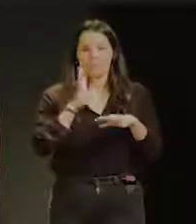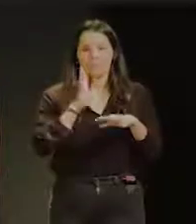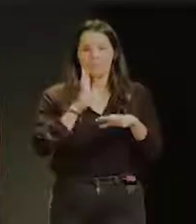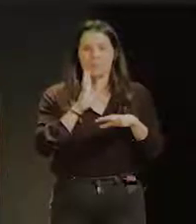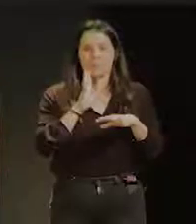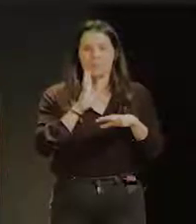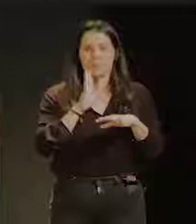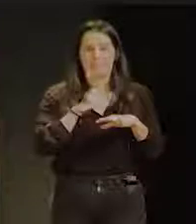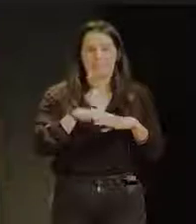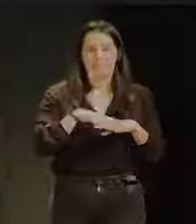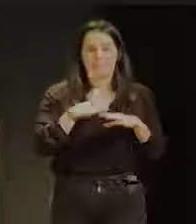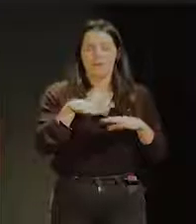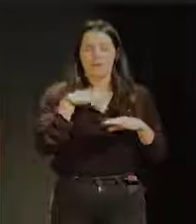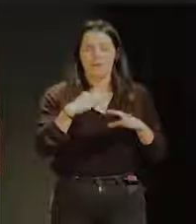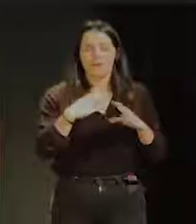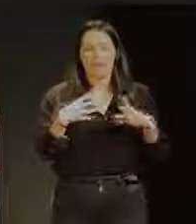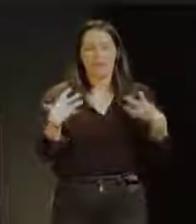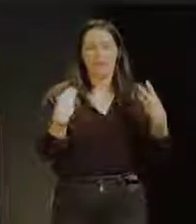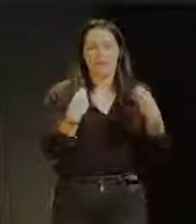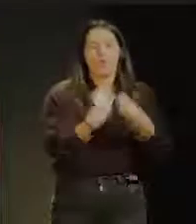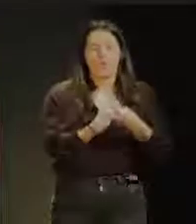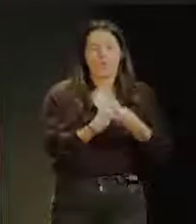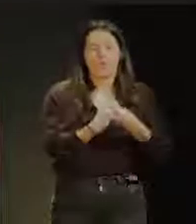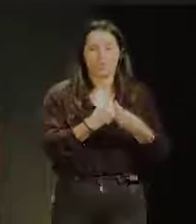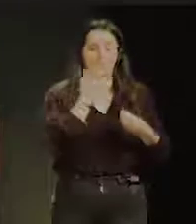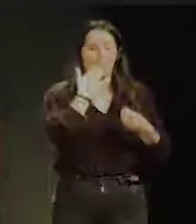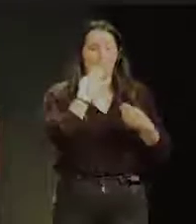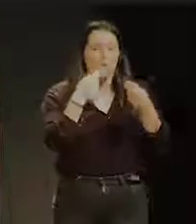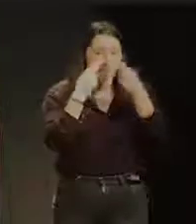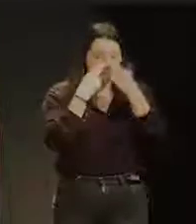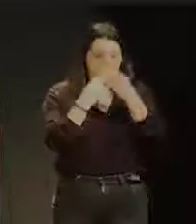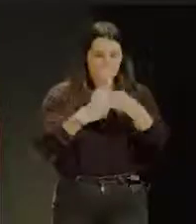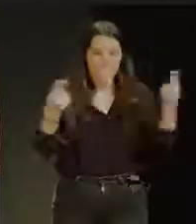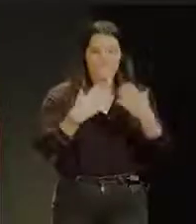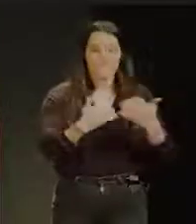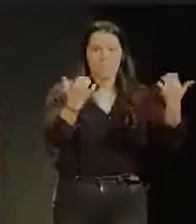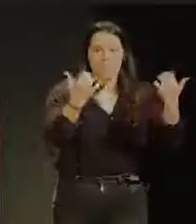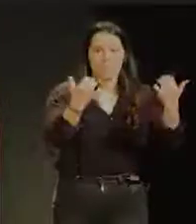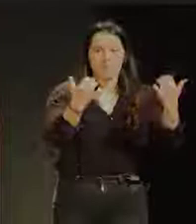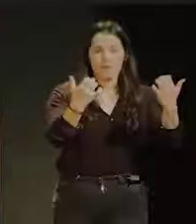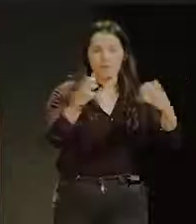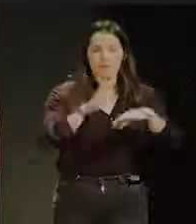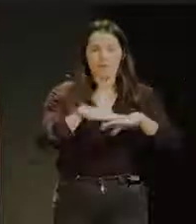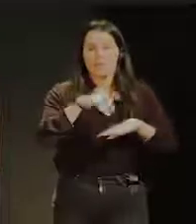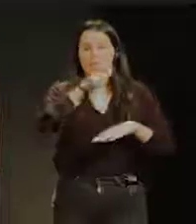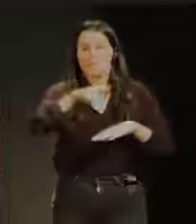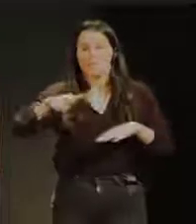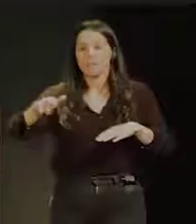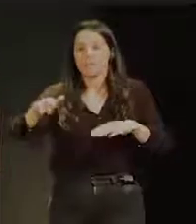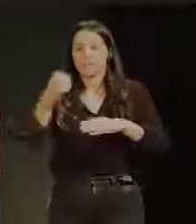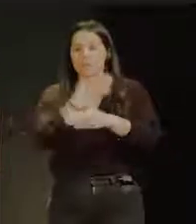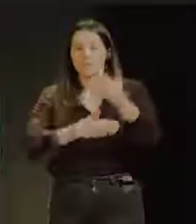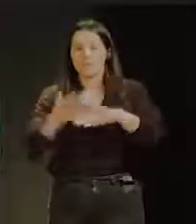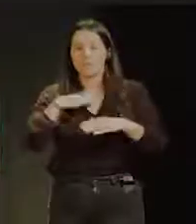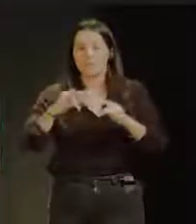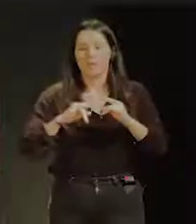y públicos, o sea, colectivos de personas con discapacidad que puedan acudir como públicos?